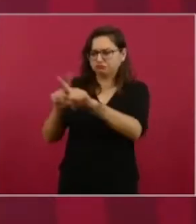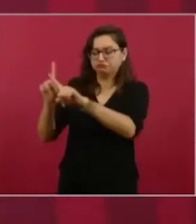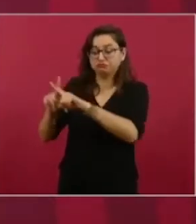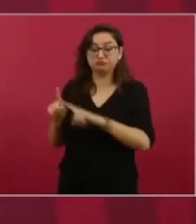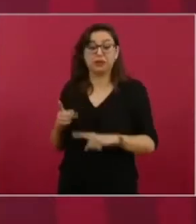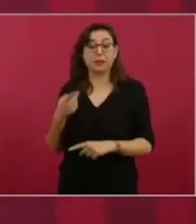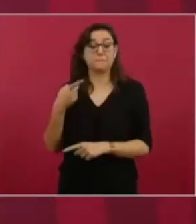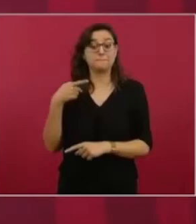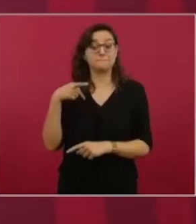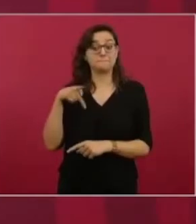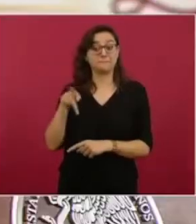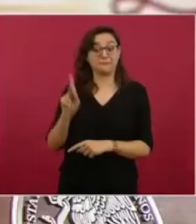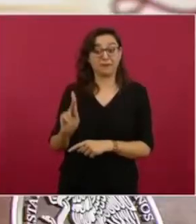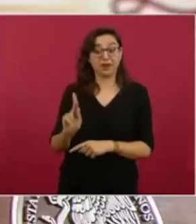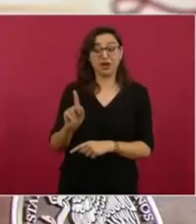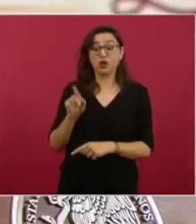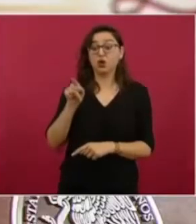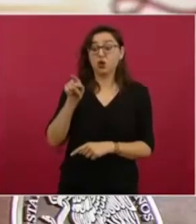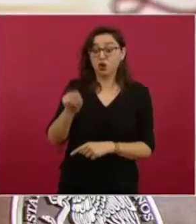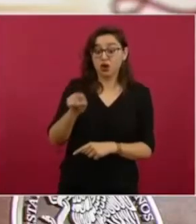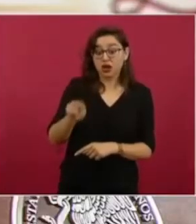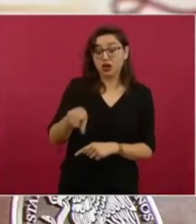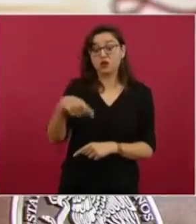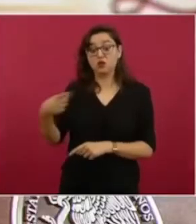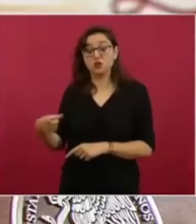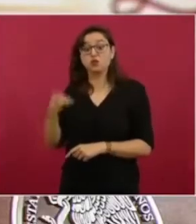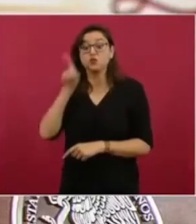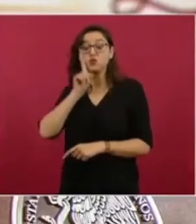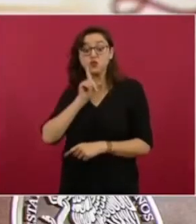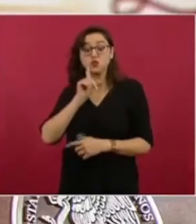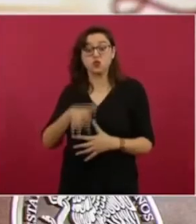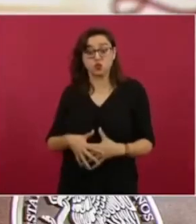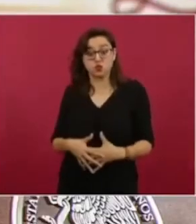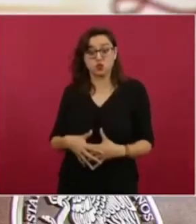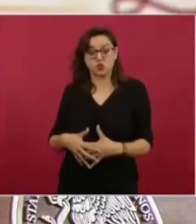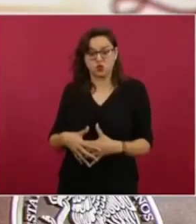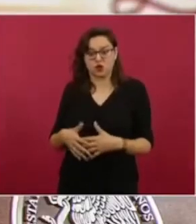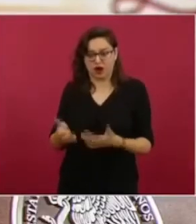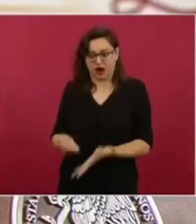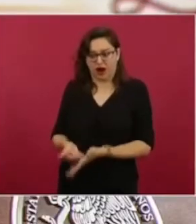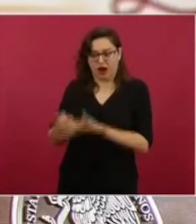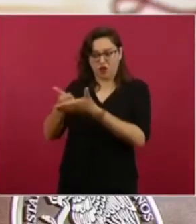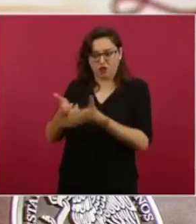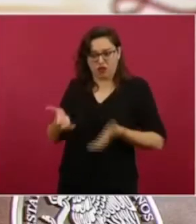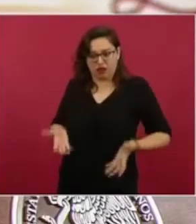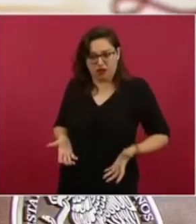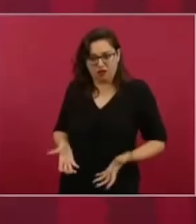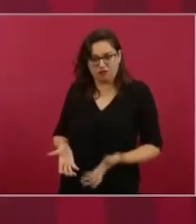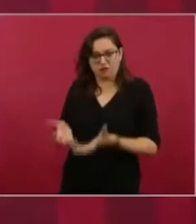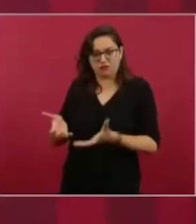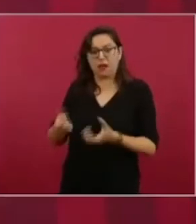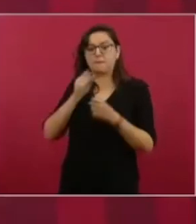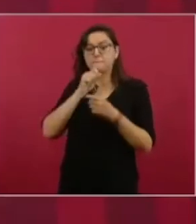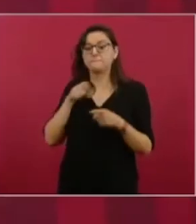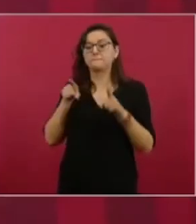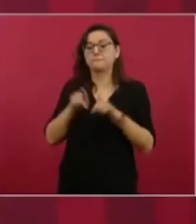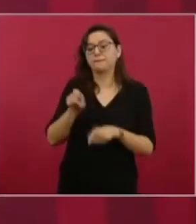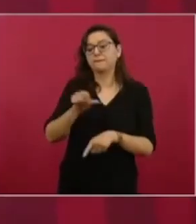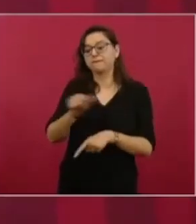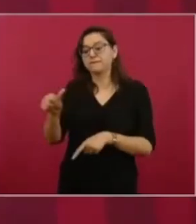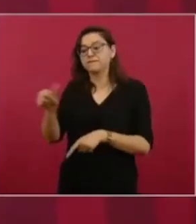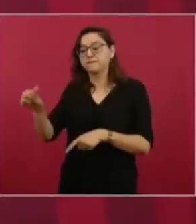embargo, tanto él como la partera, el otro sahumador, el hierbero, el responsable y